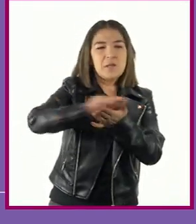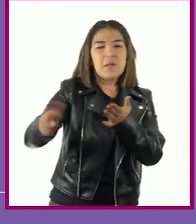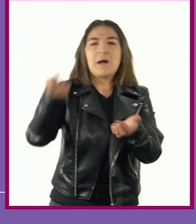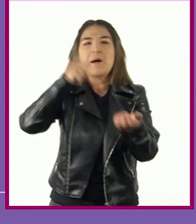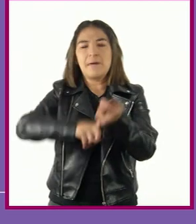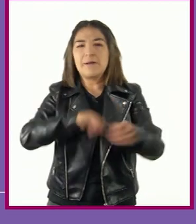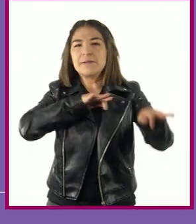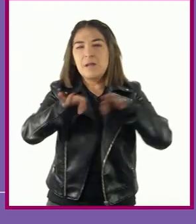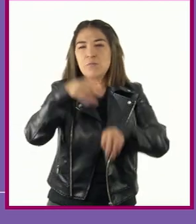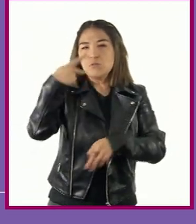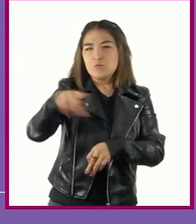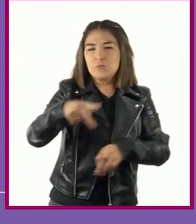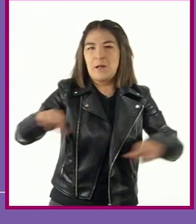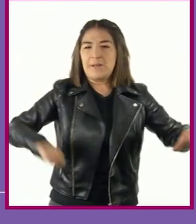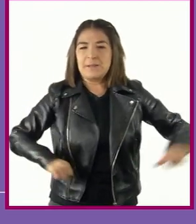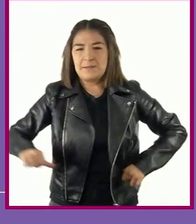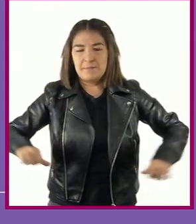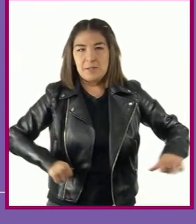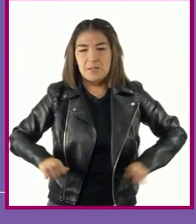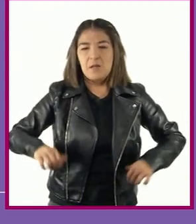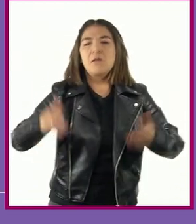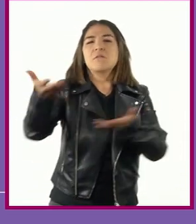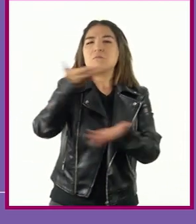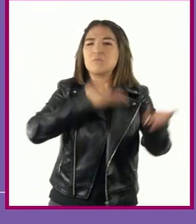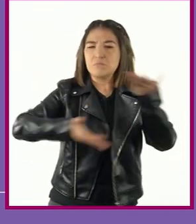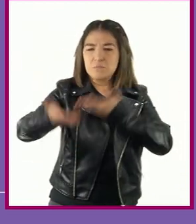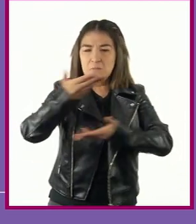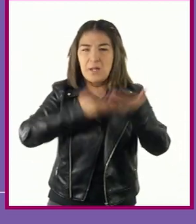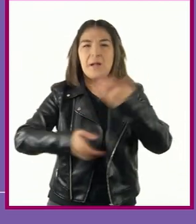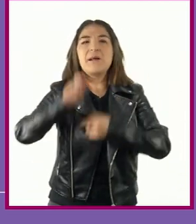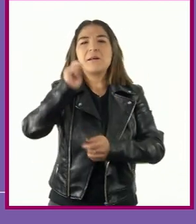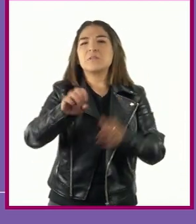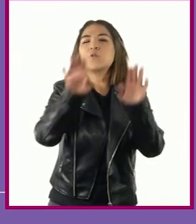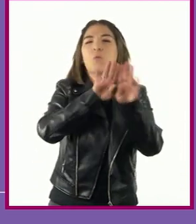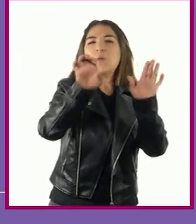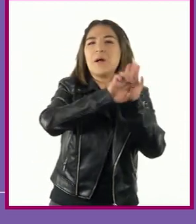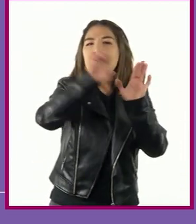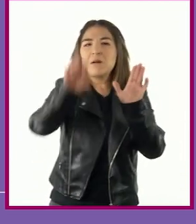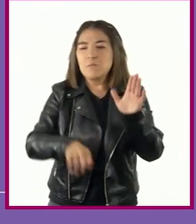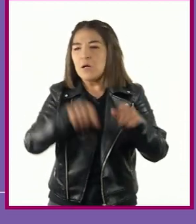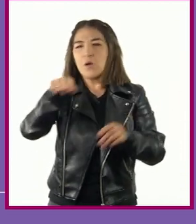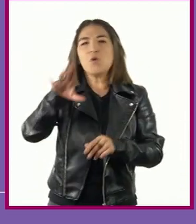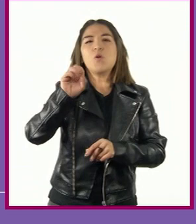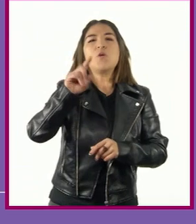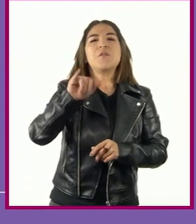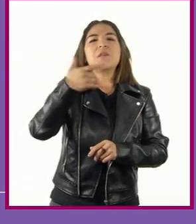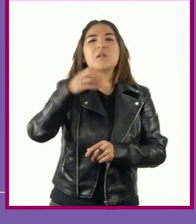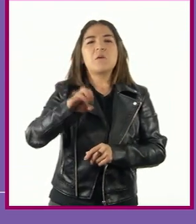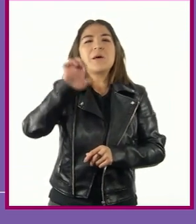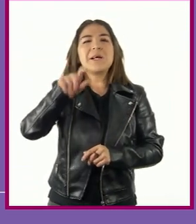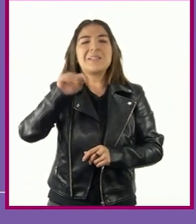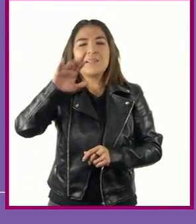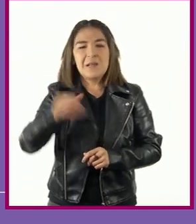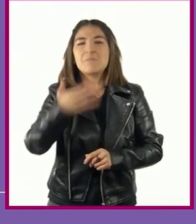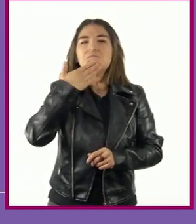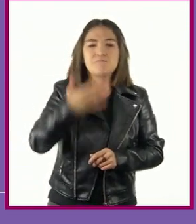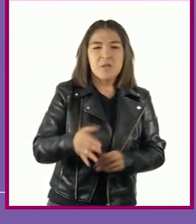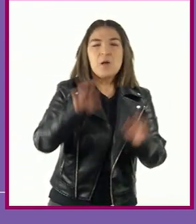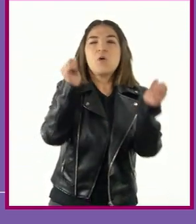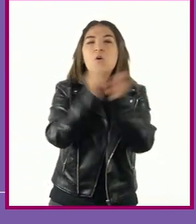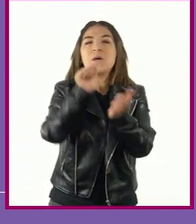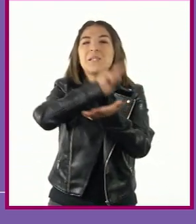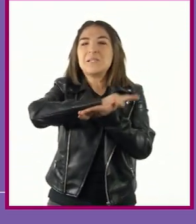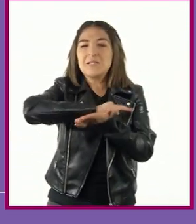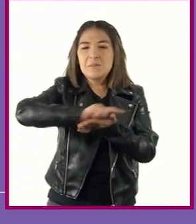el desempeño de sus labores, cooperar entre sí, ser ejemplo y promover el código de ética, actuar con